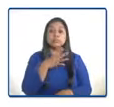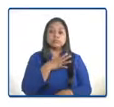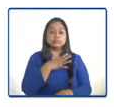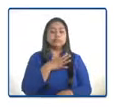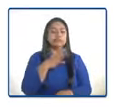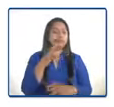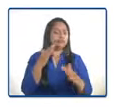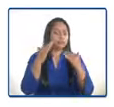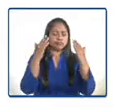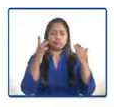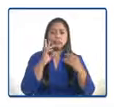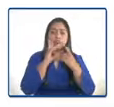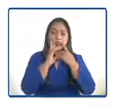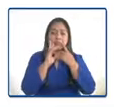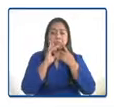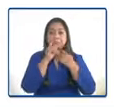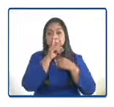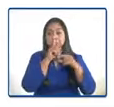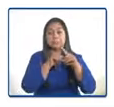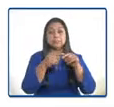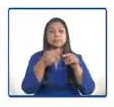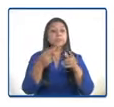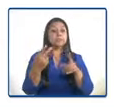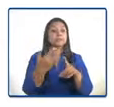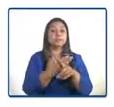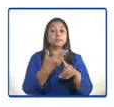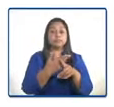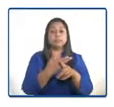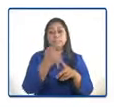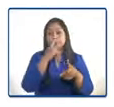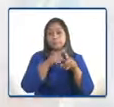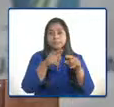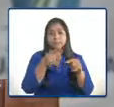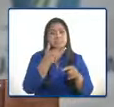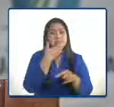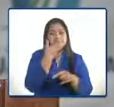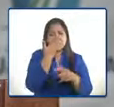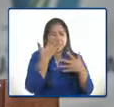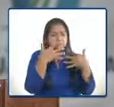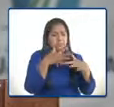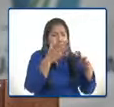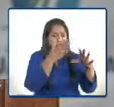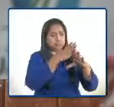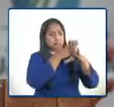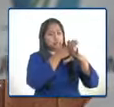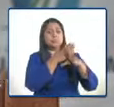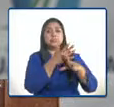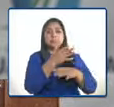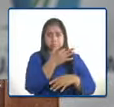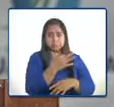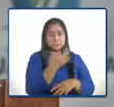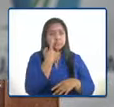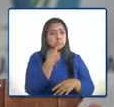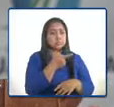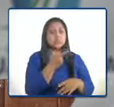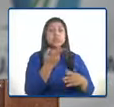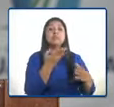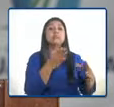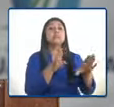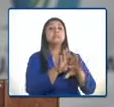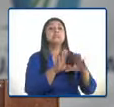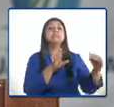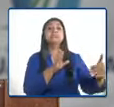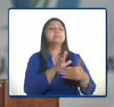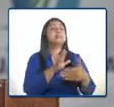reto, y es que es fácil tener un puerto protegido y seguro. Lo cerramos y nadie entra y